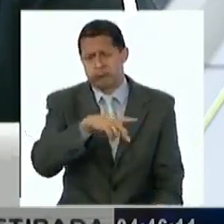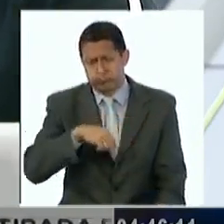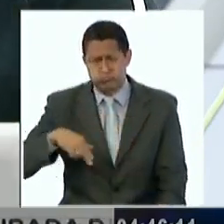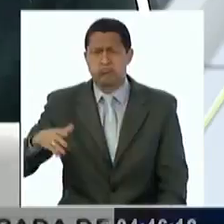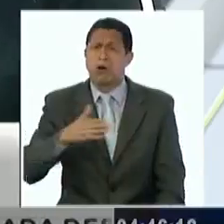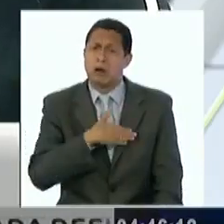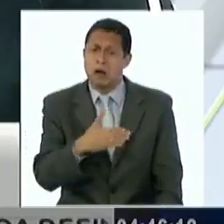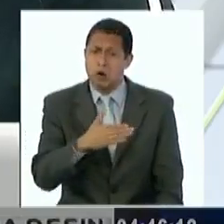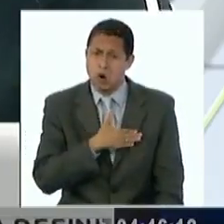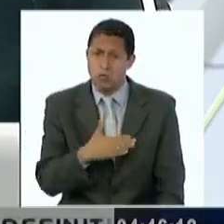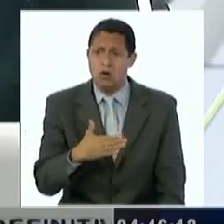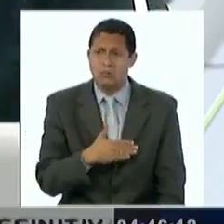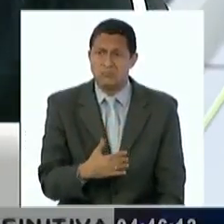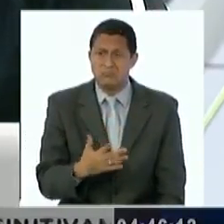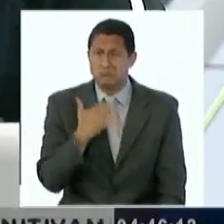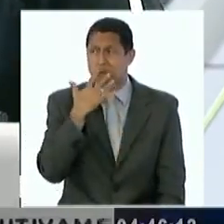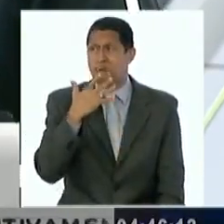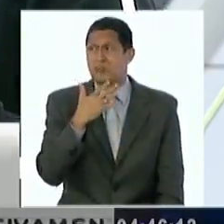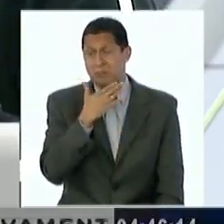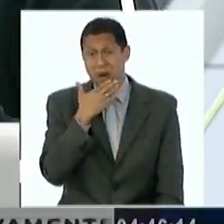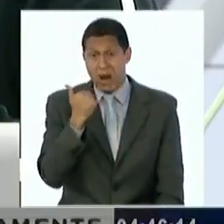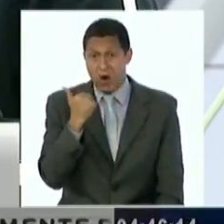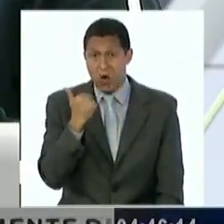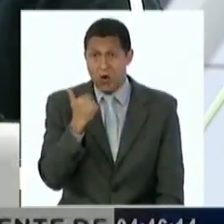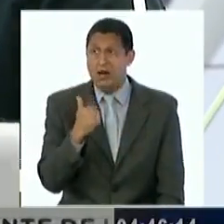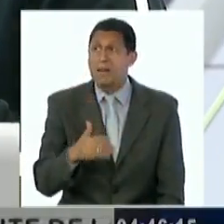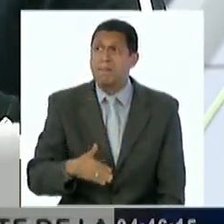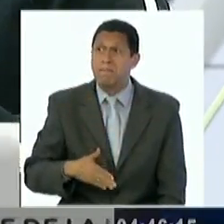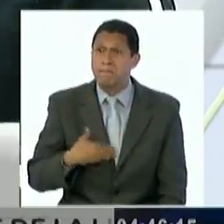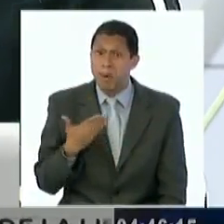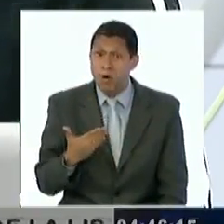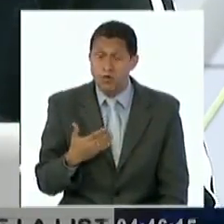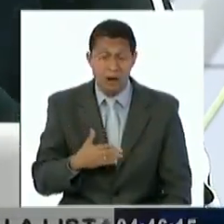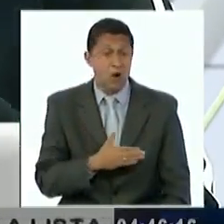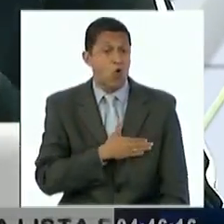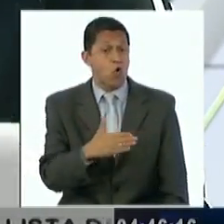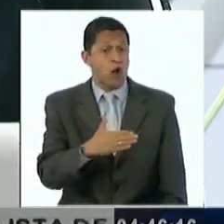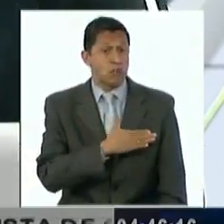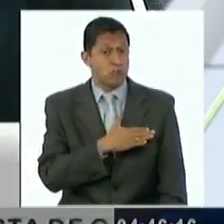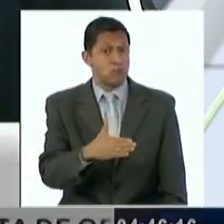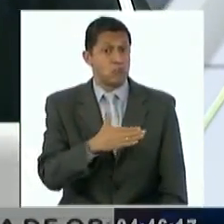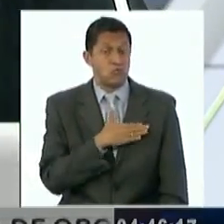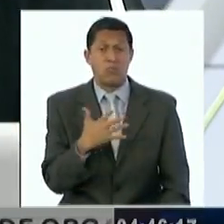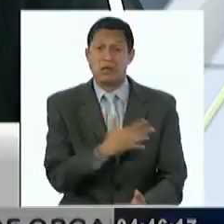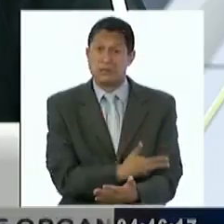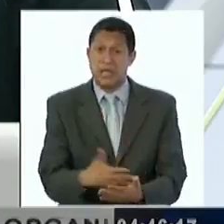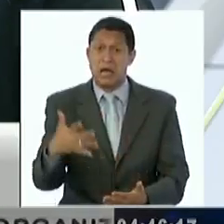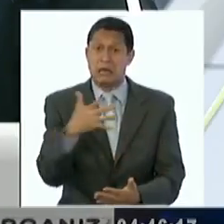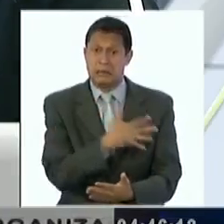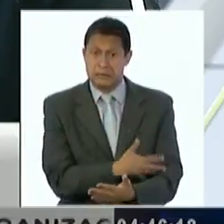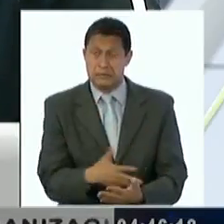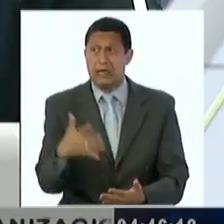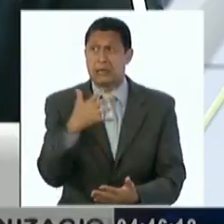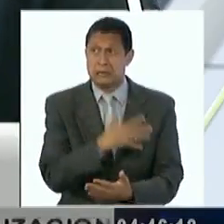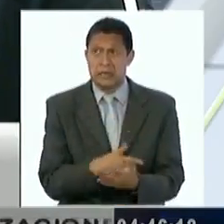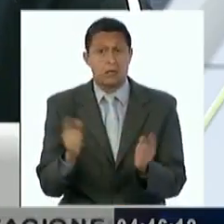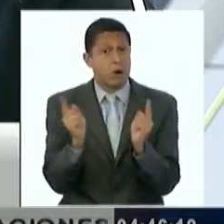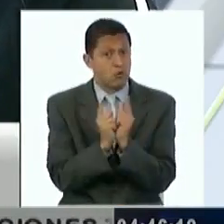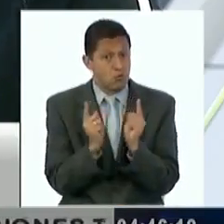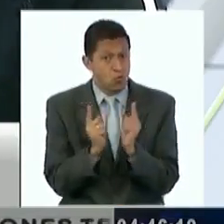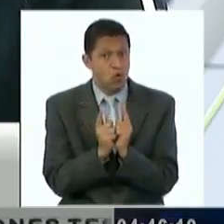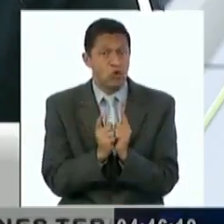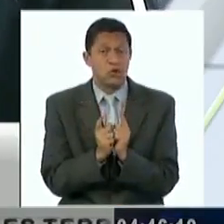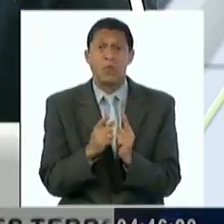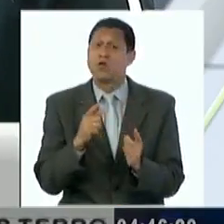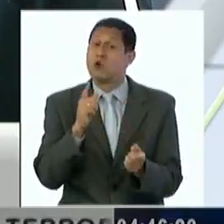que desarrolla el aparato cardiovascular mejorando la capacidad del corazón de bombear sangre en el menor tiempo posible por eso el